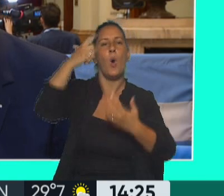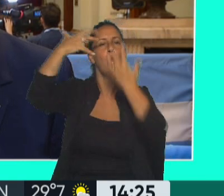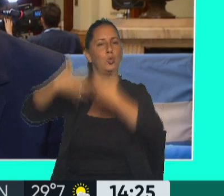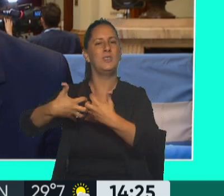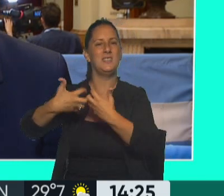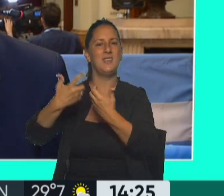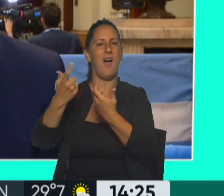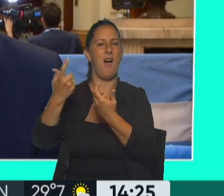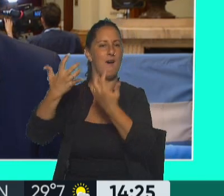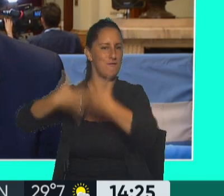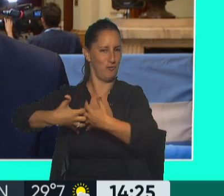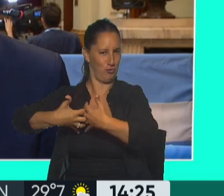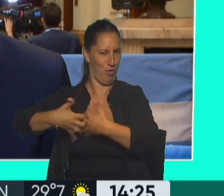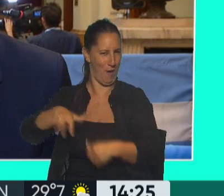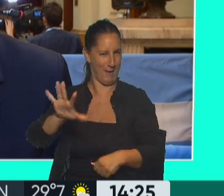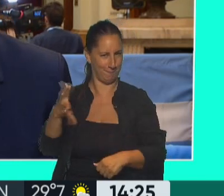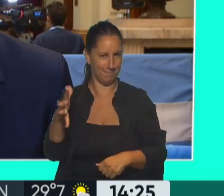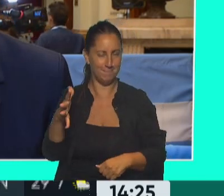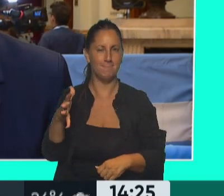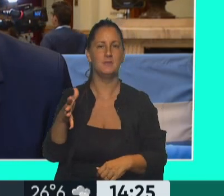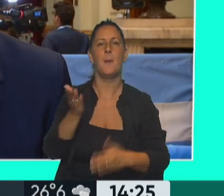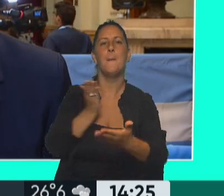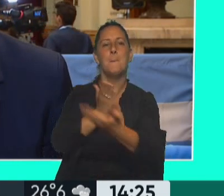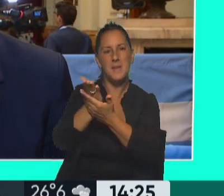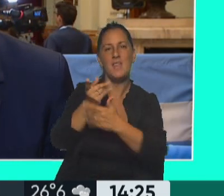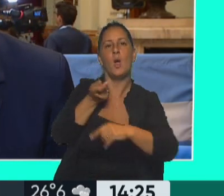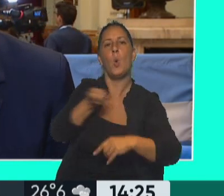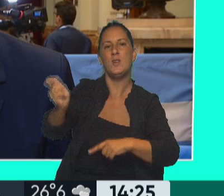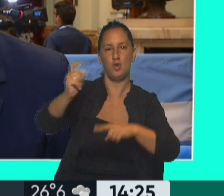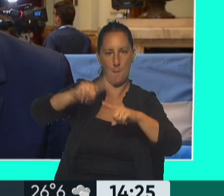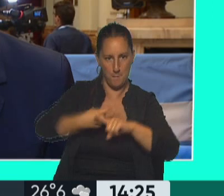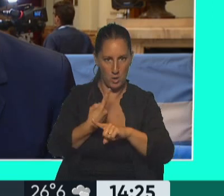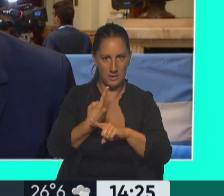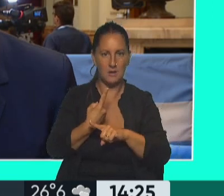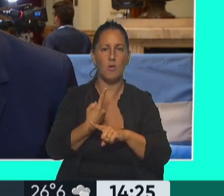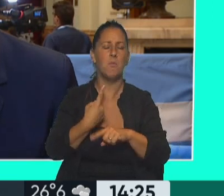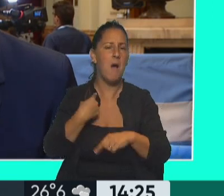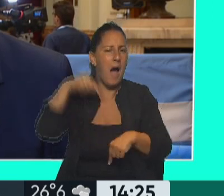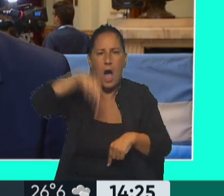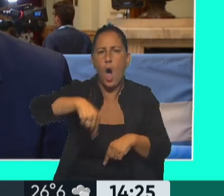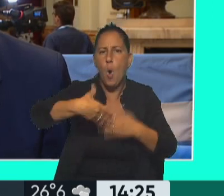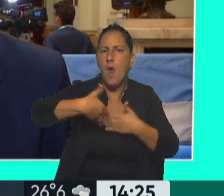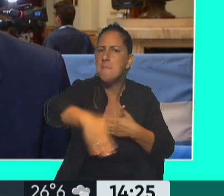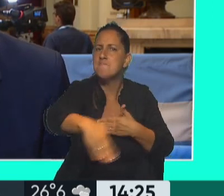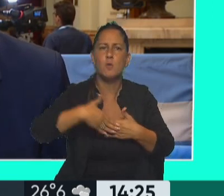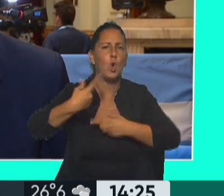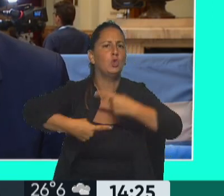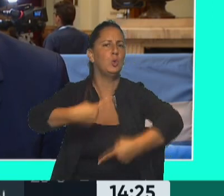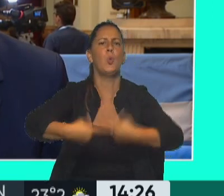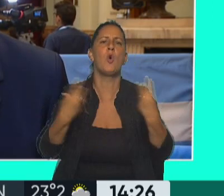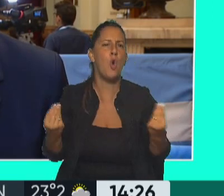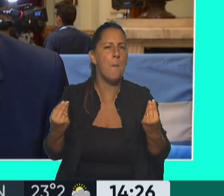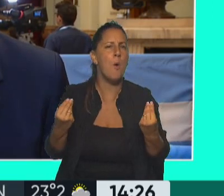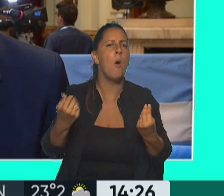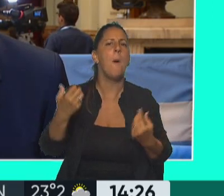Corte, más allá del pedido corto de juicio político, perdón, ¿cómo sigue esto? ¿Qué es lo que cabe esperar como acción